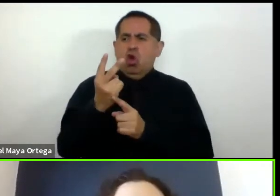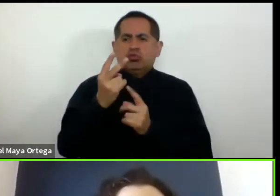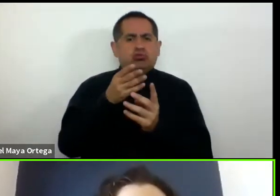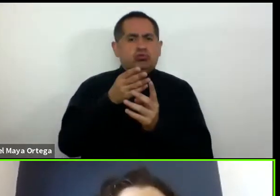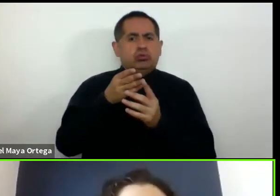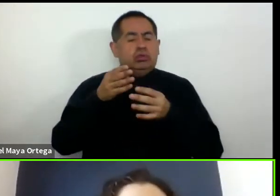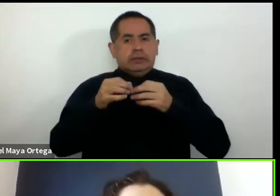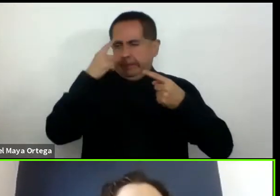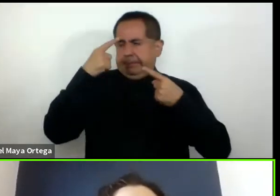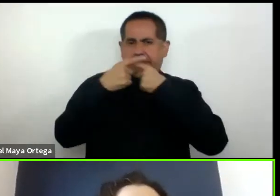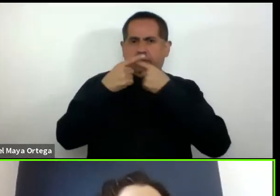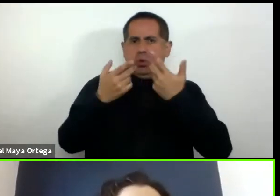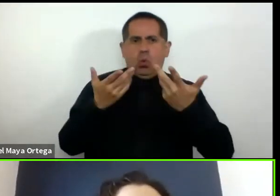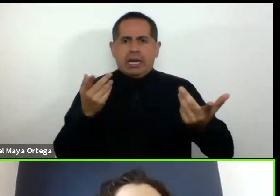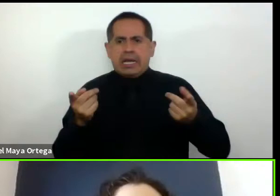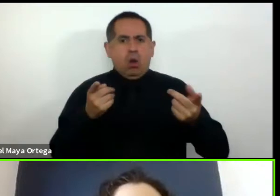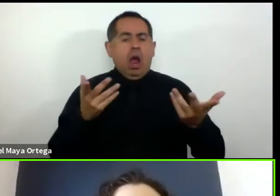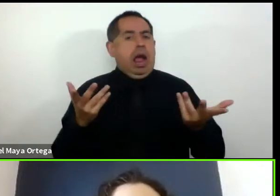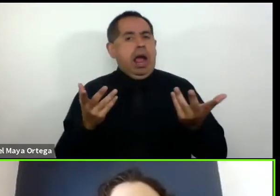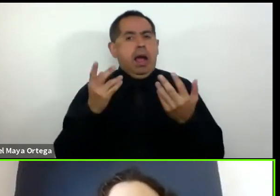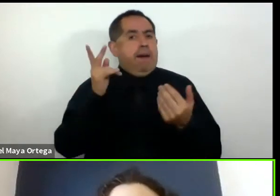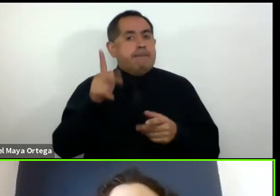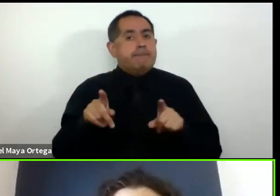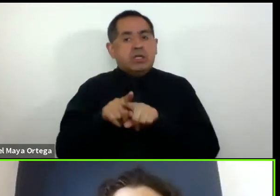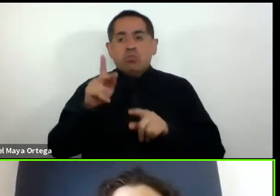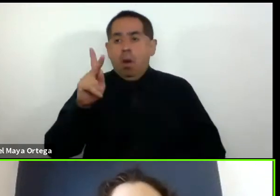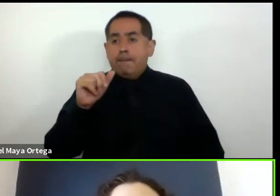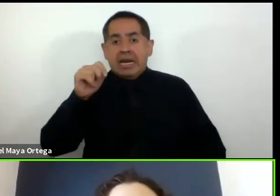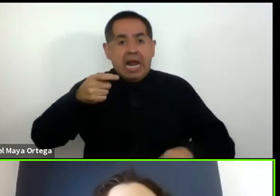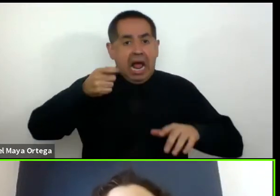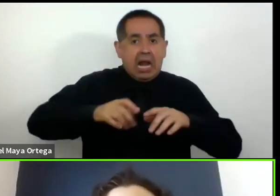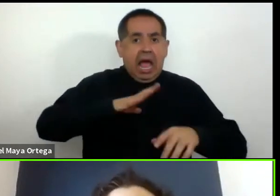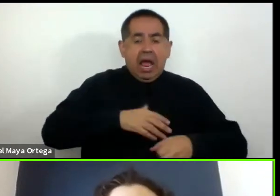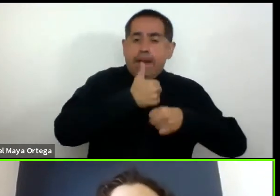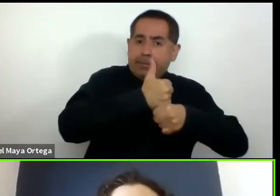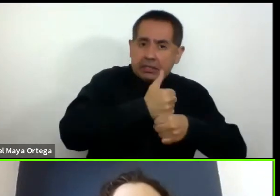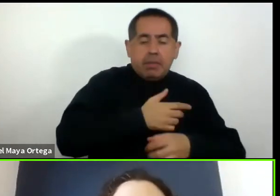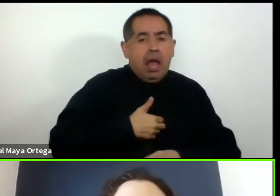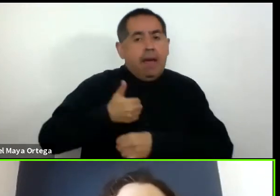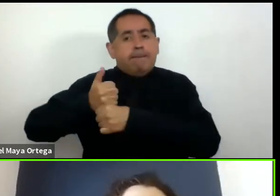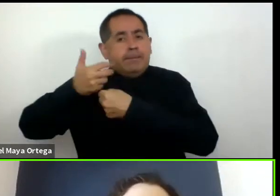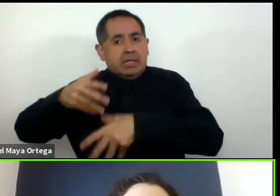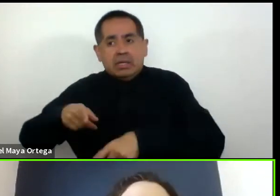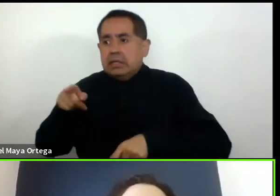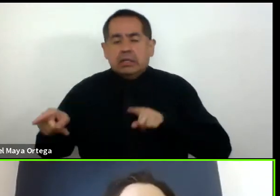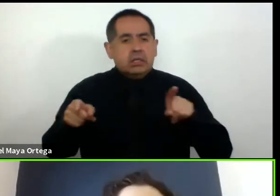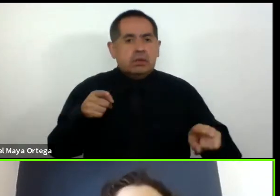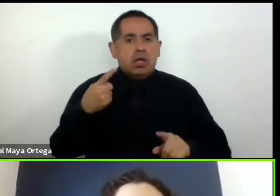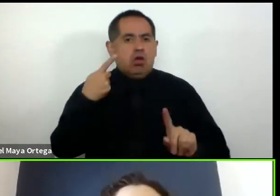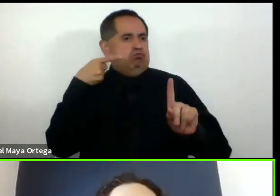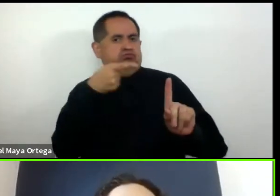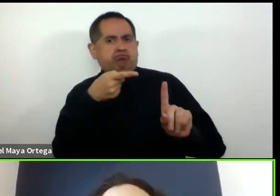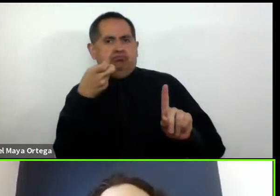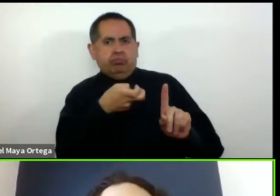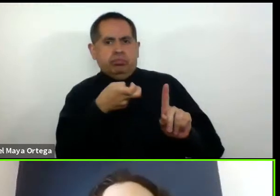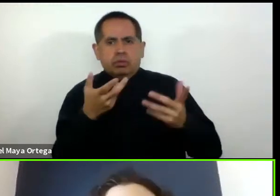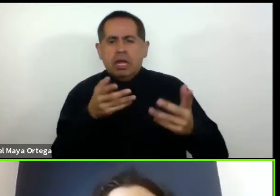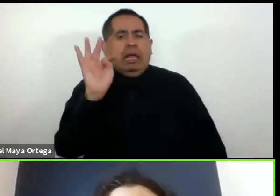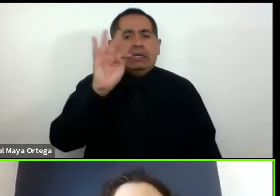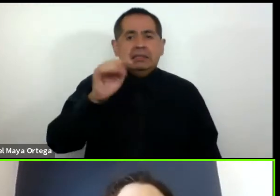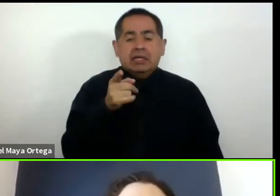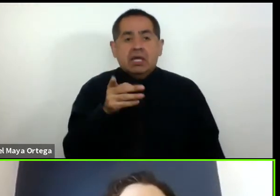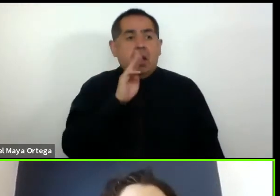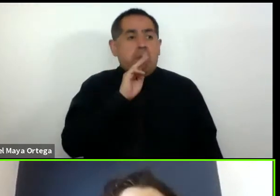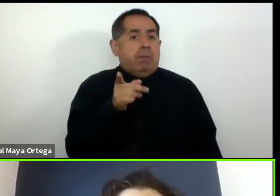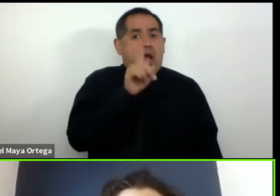un conflicto. Entonces, en el caso del proceso penal hay una víctima y un imputado. Si dejamos que sea, por ejemplo, la mamá de un